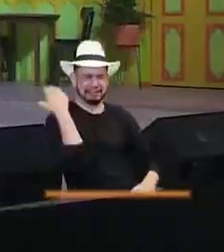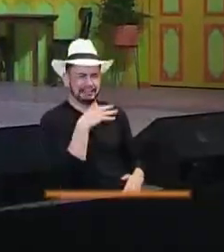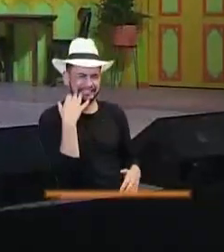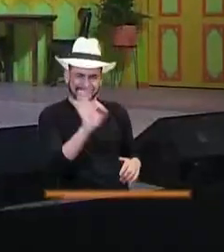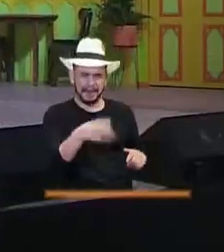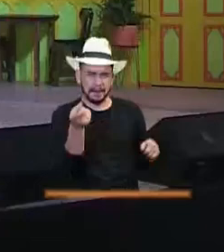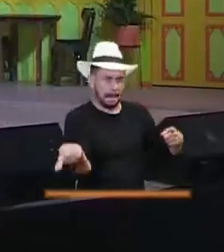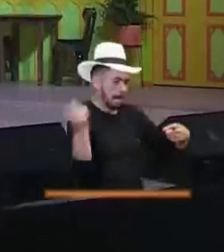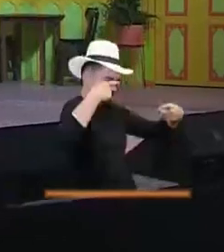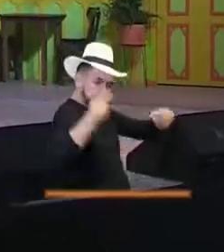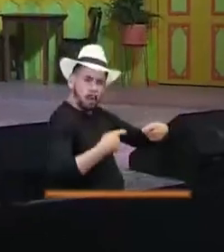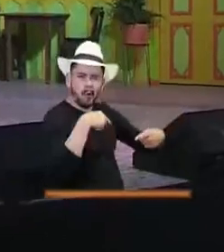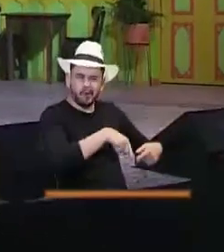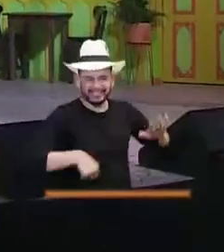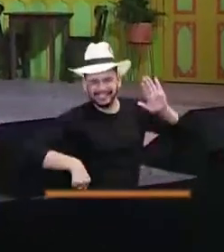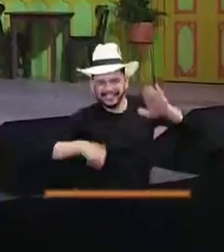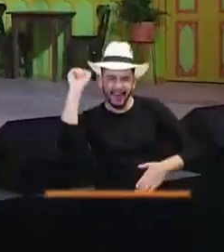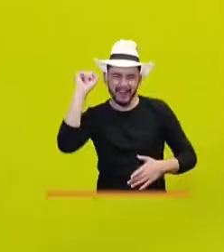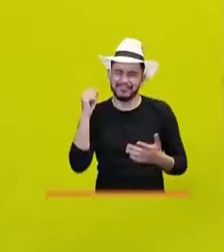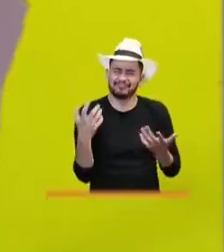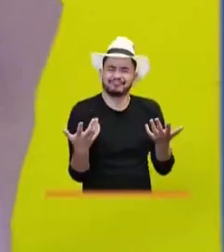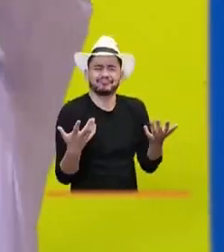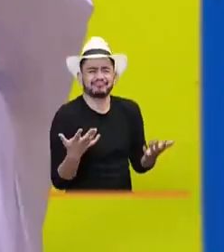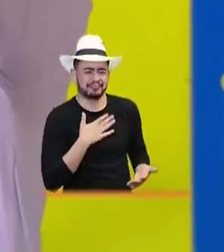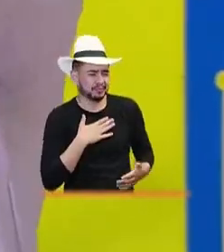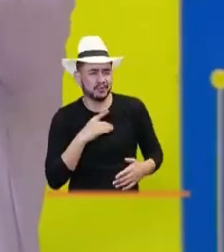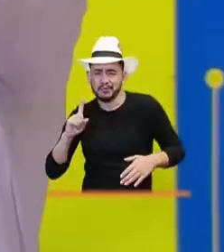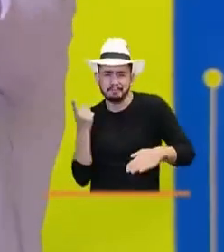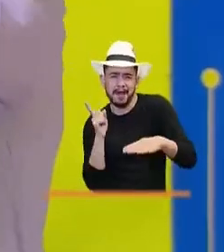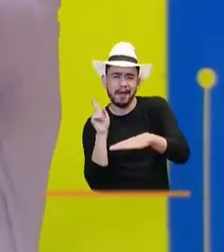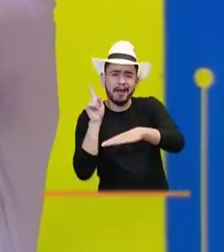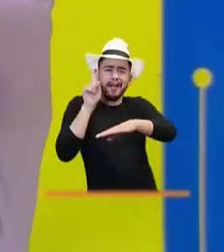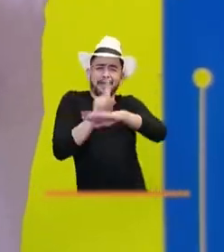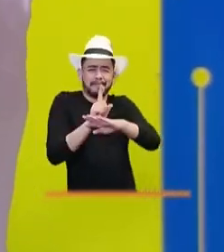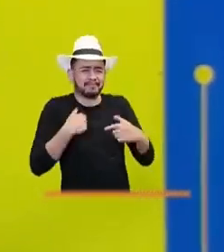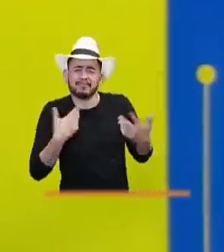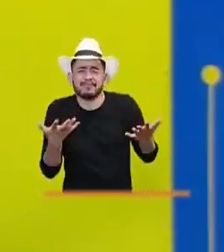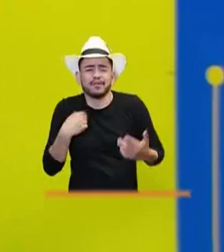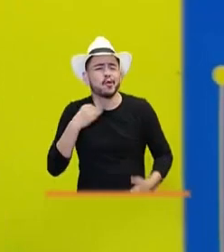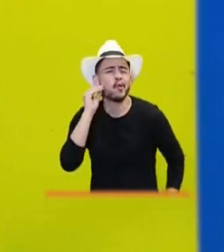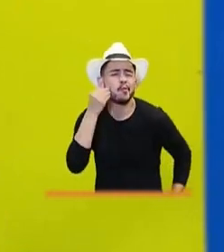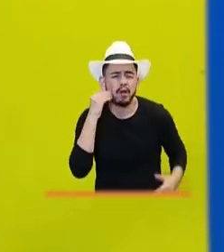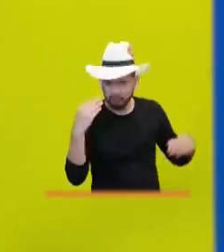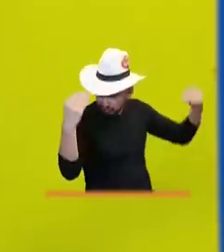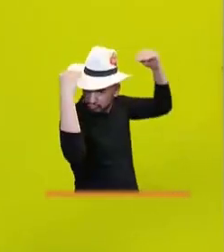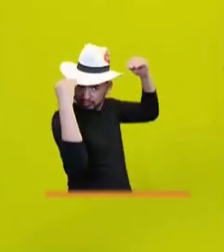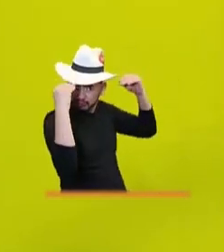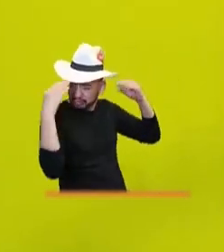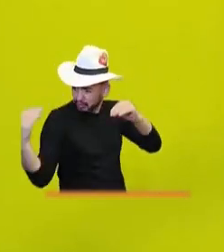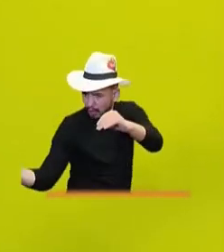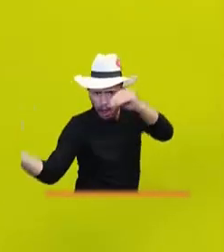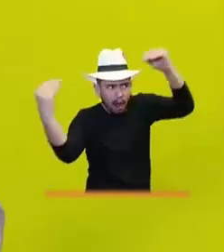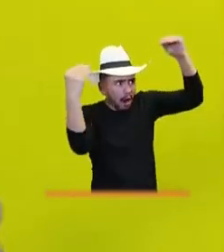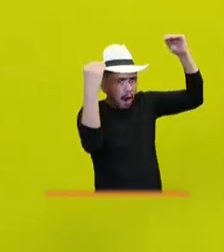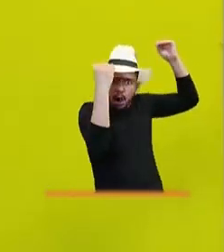El mayor triunfo que tengo, el sombrero de mi abuelo, que hoy escucha